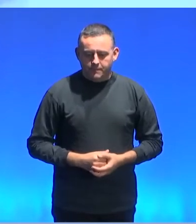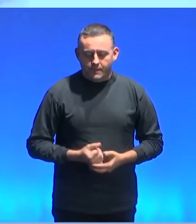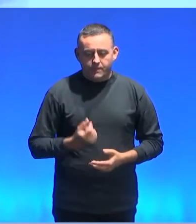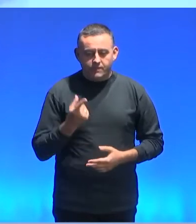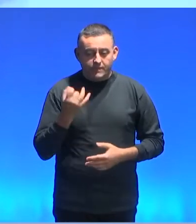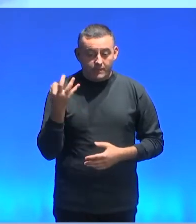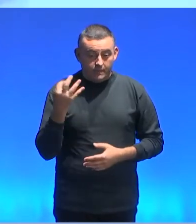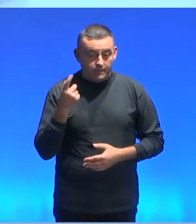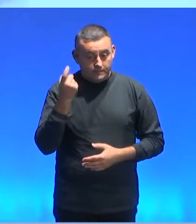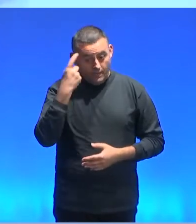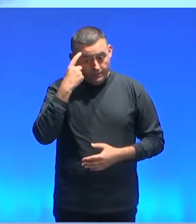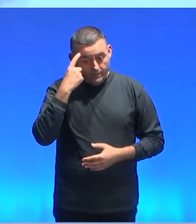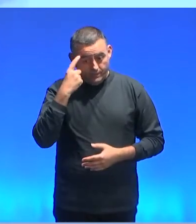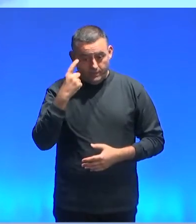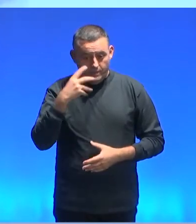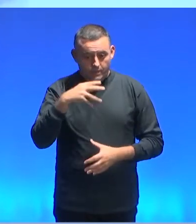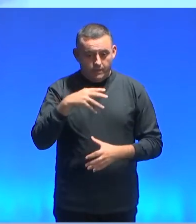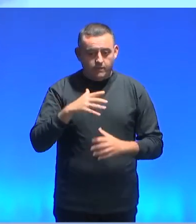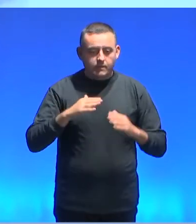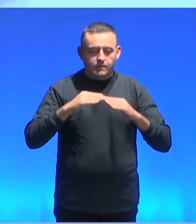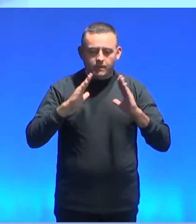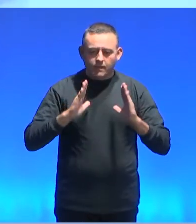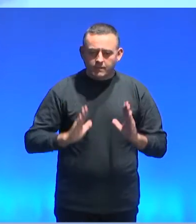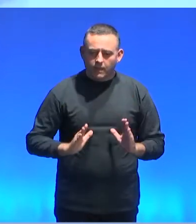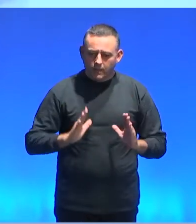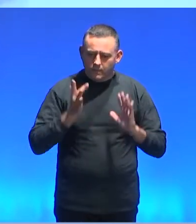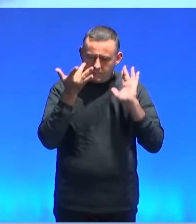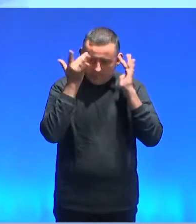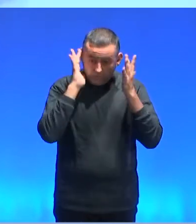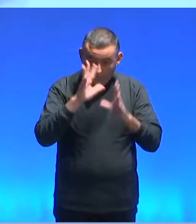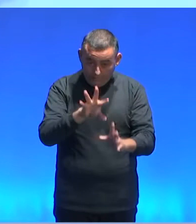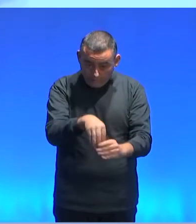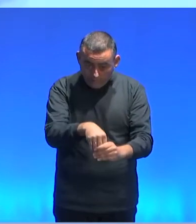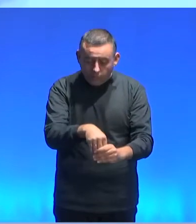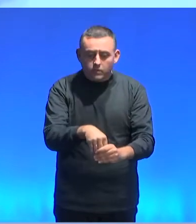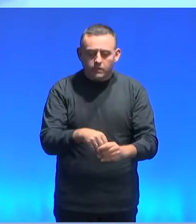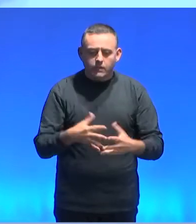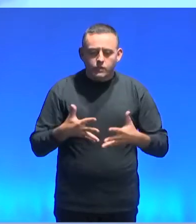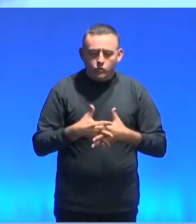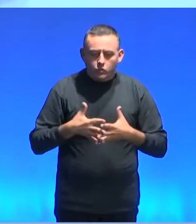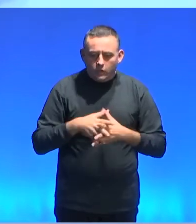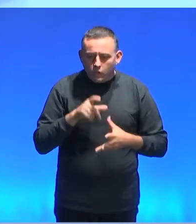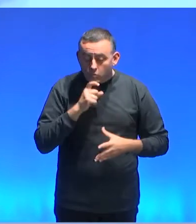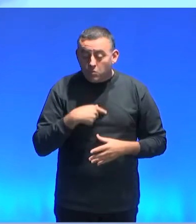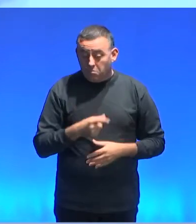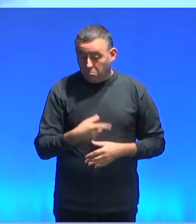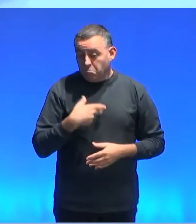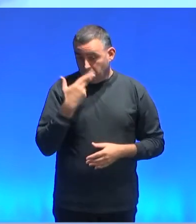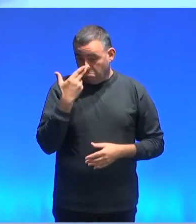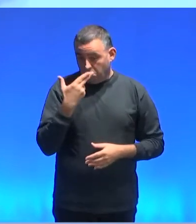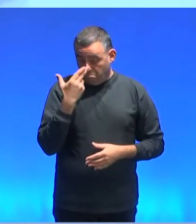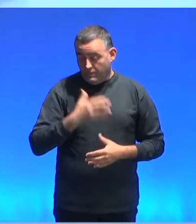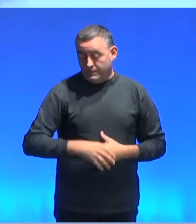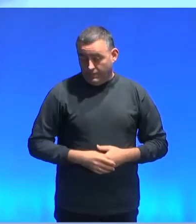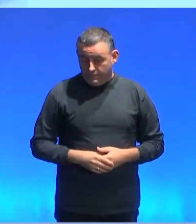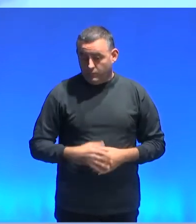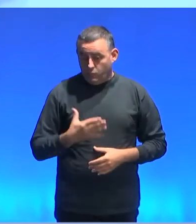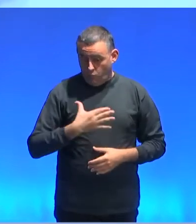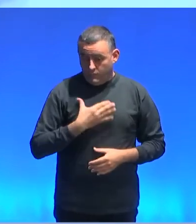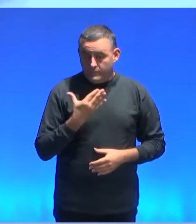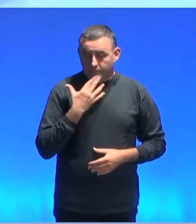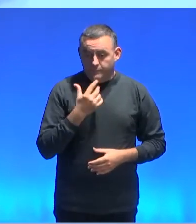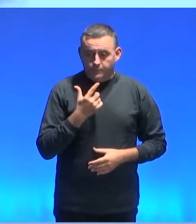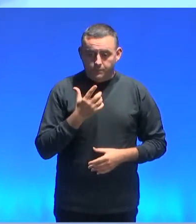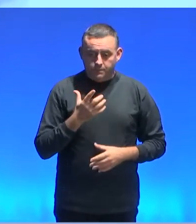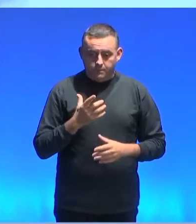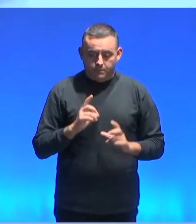cómo se funciona, pero incluso sin conocerla, yo creo que ha puesto una idea muy importante, es decir, una asamblea, un consejo.